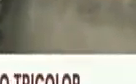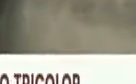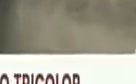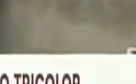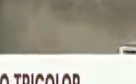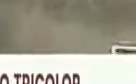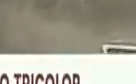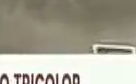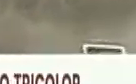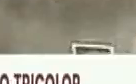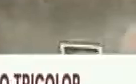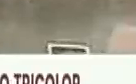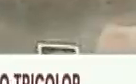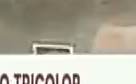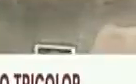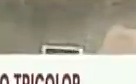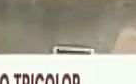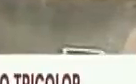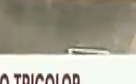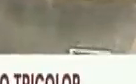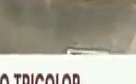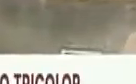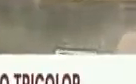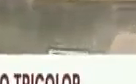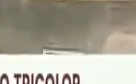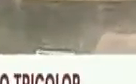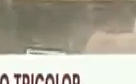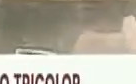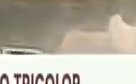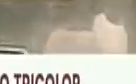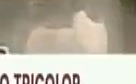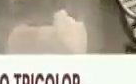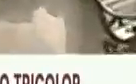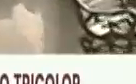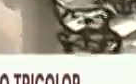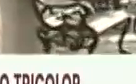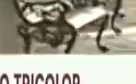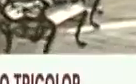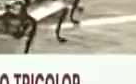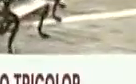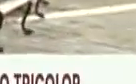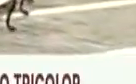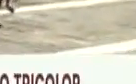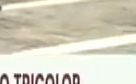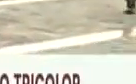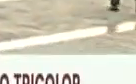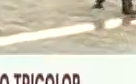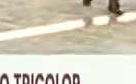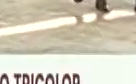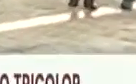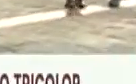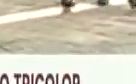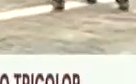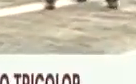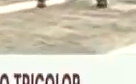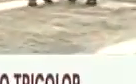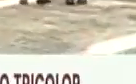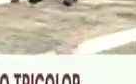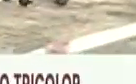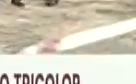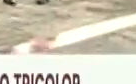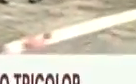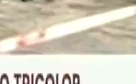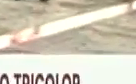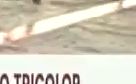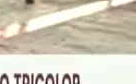de Estado ordenó el relanzamiento de la gran misión Barrio Nuevo, Barrio Tricolor, para ser presentado un plan